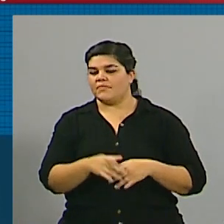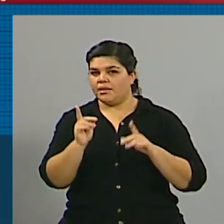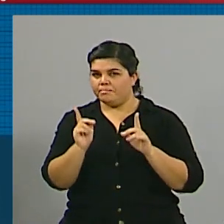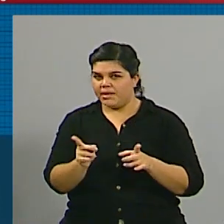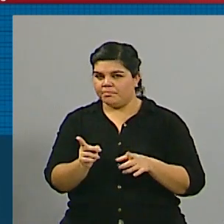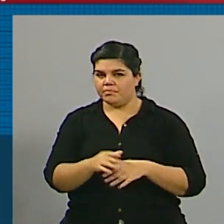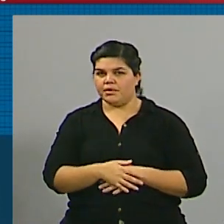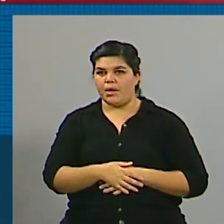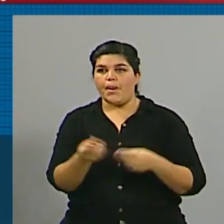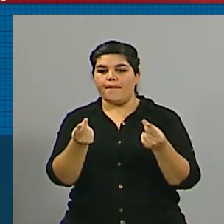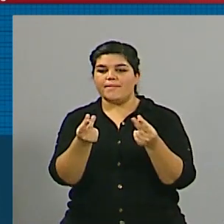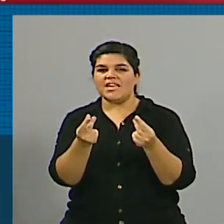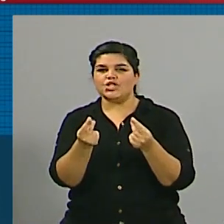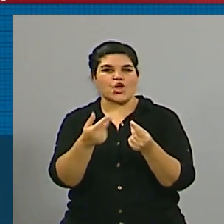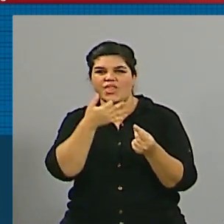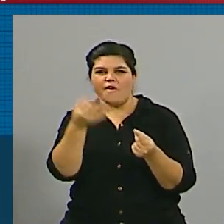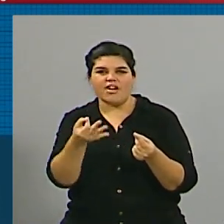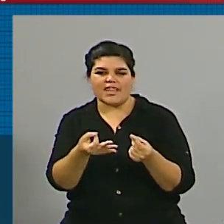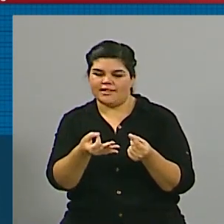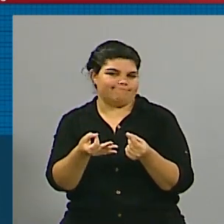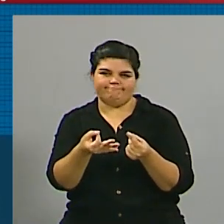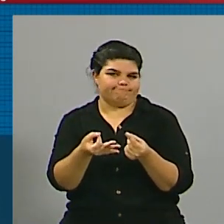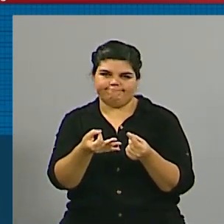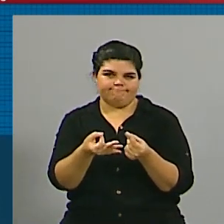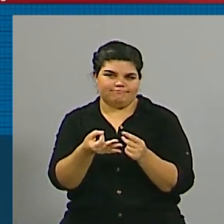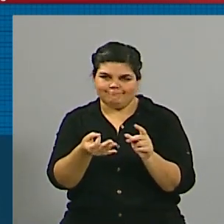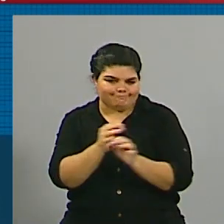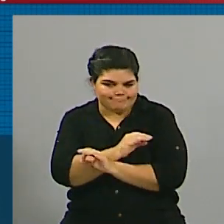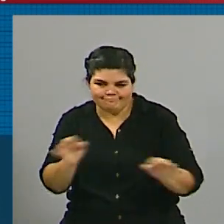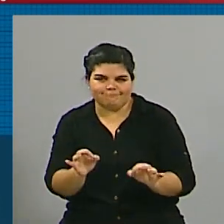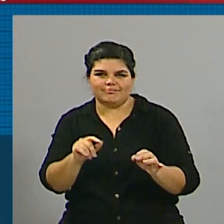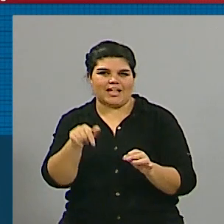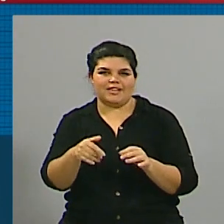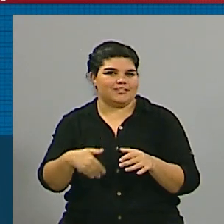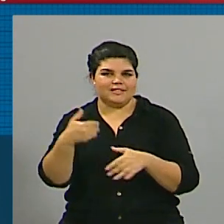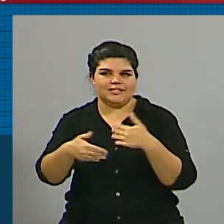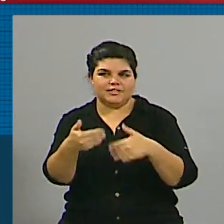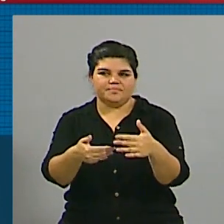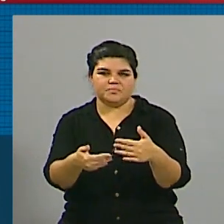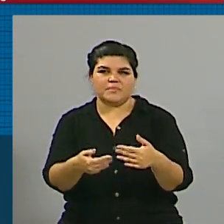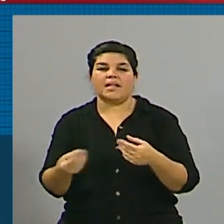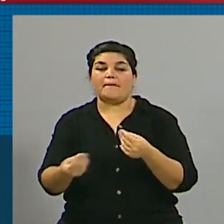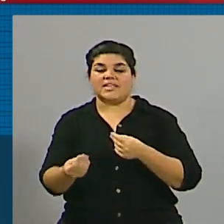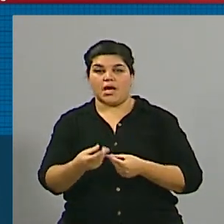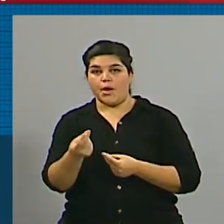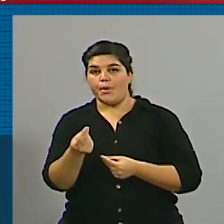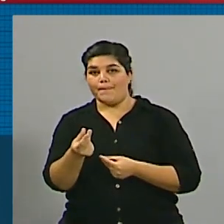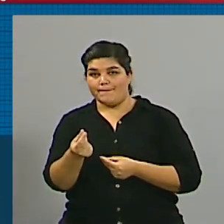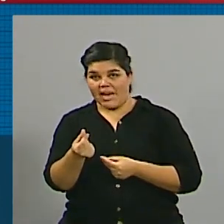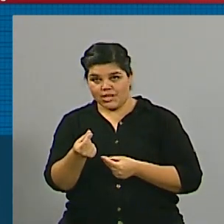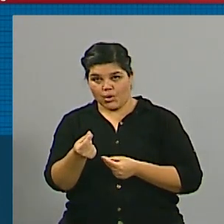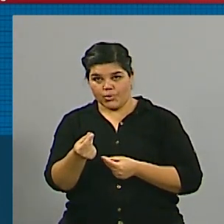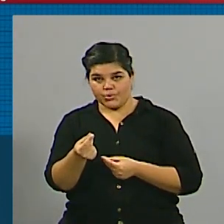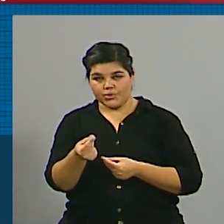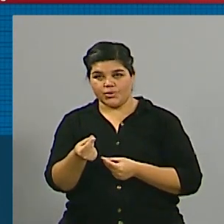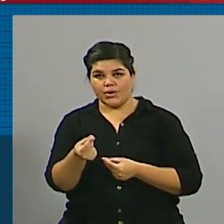precios relativos se rompan, ¿no? ¿Qué son los precios relativos? Bueno, son las relaciones de precios más bien históricas, ¿no?,